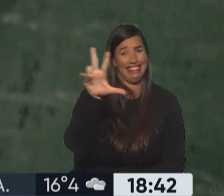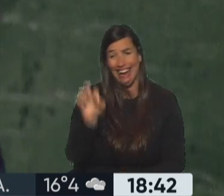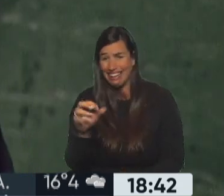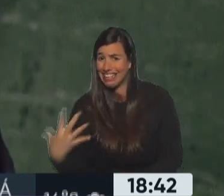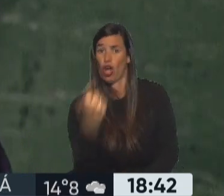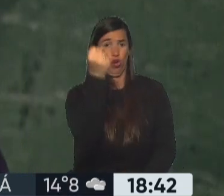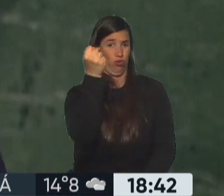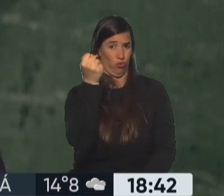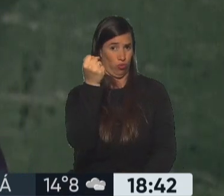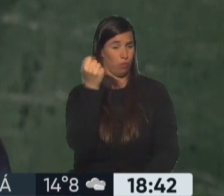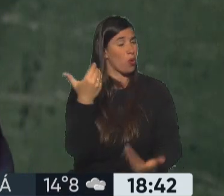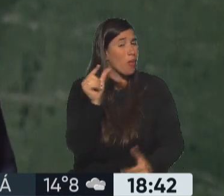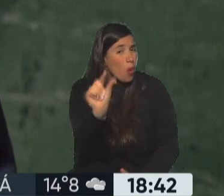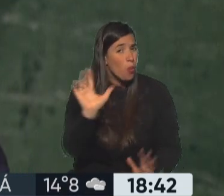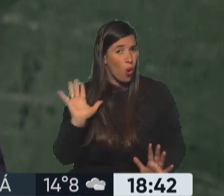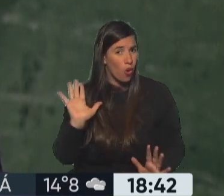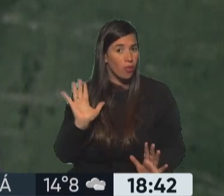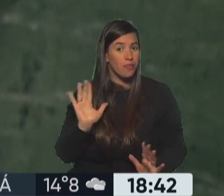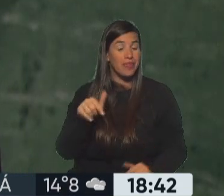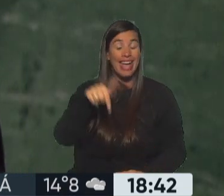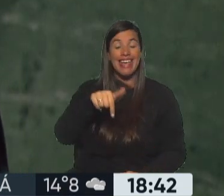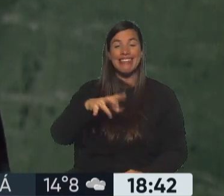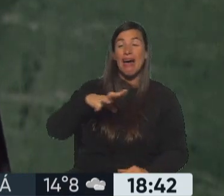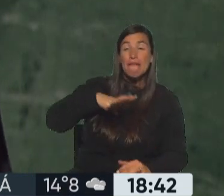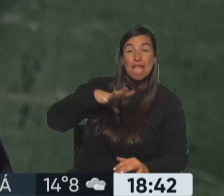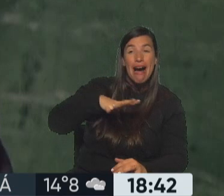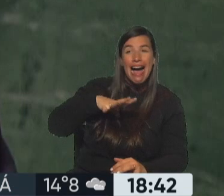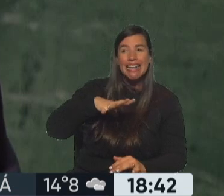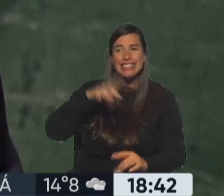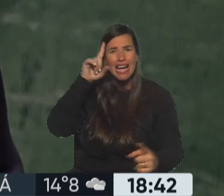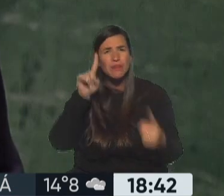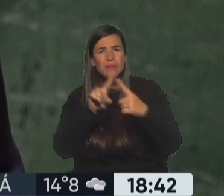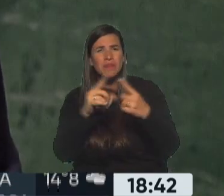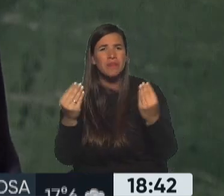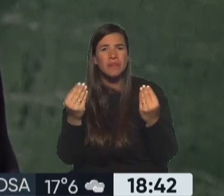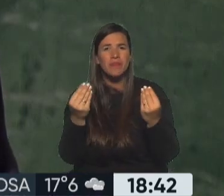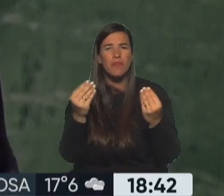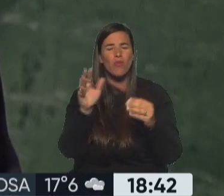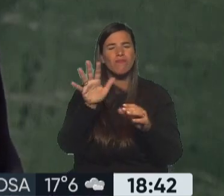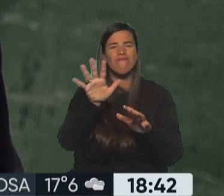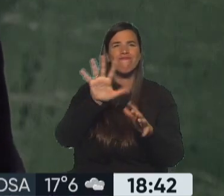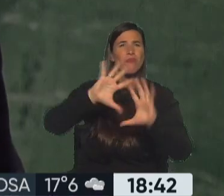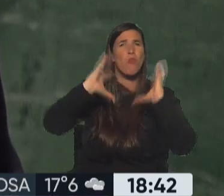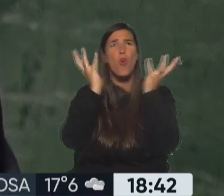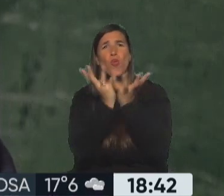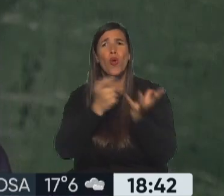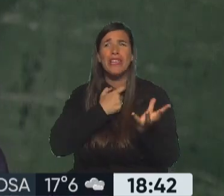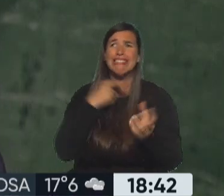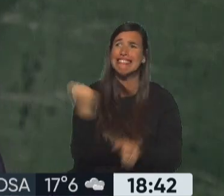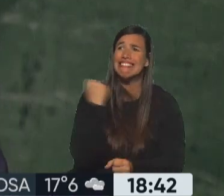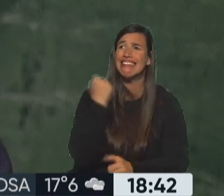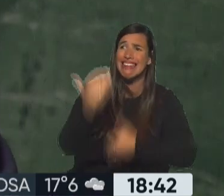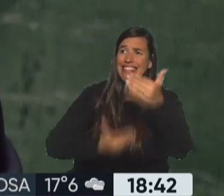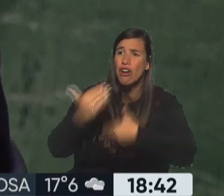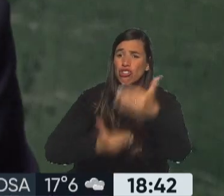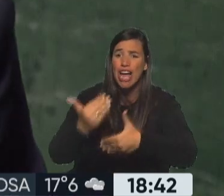de percepción de un mejor futuro siembra desazón en un mundo que quiere desarrollarse y en el que habitan las personas